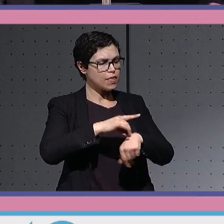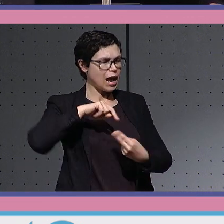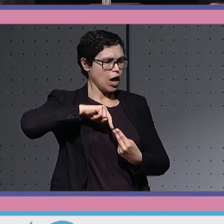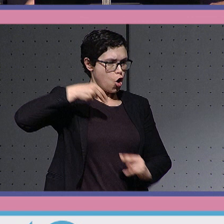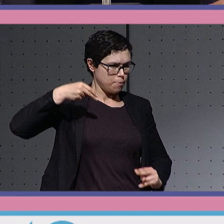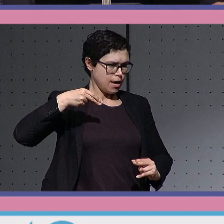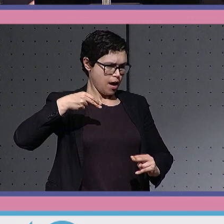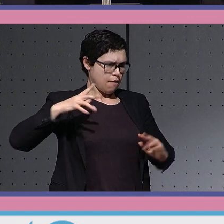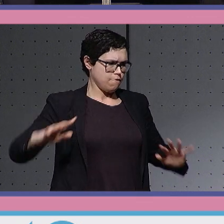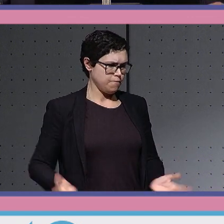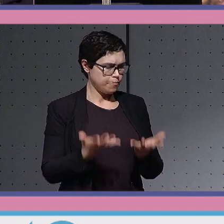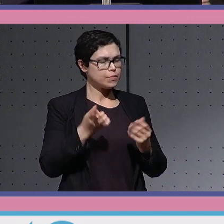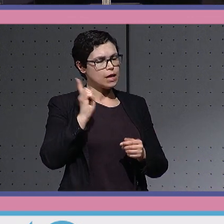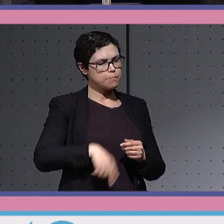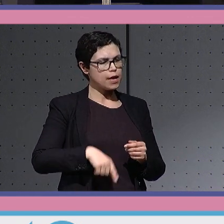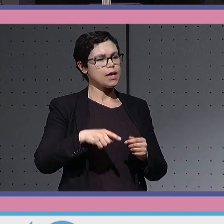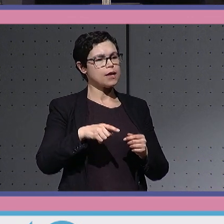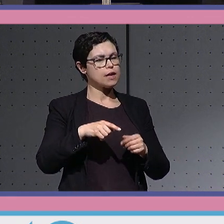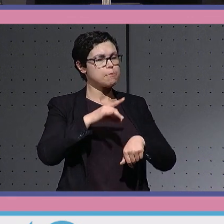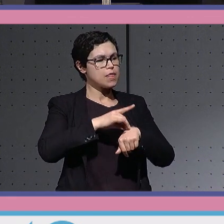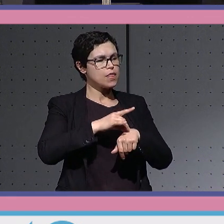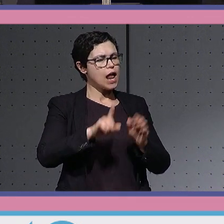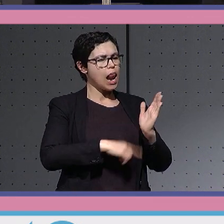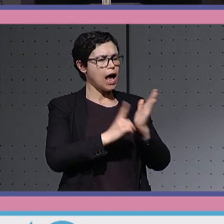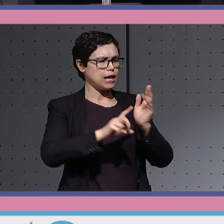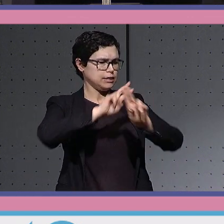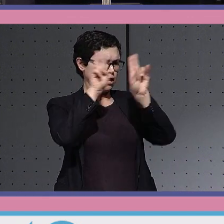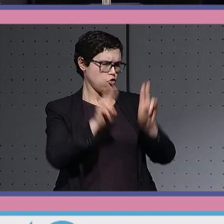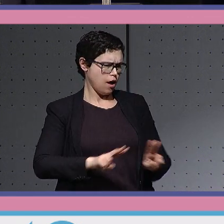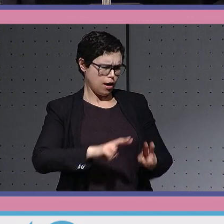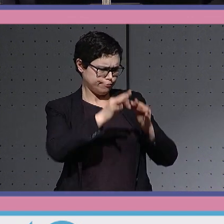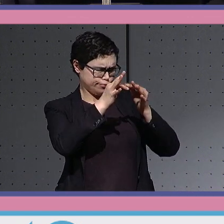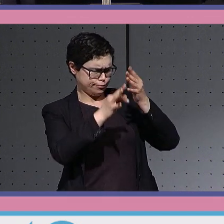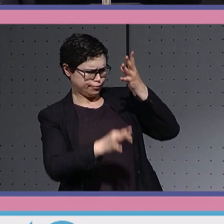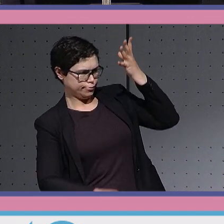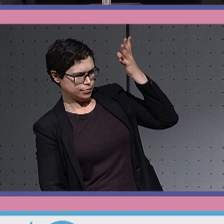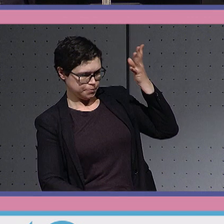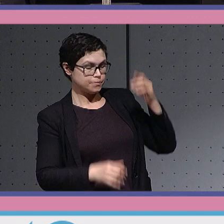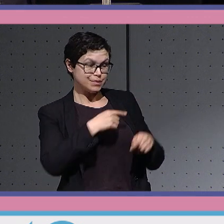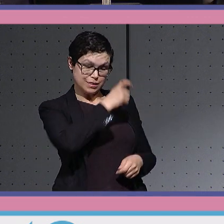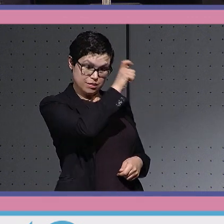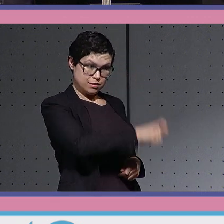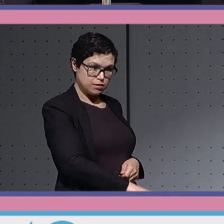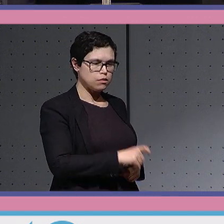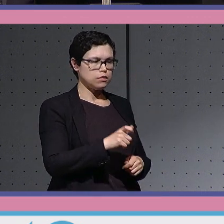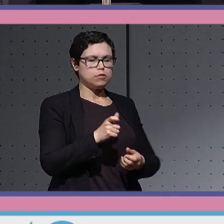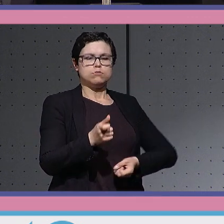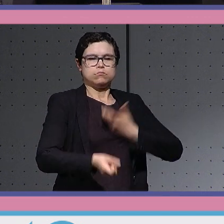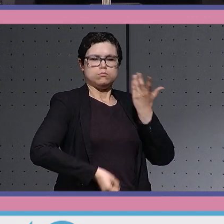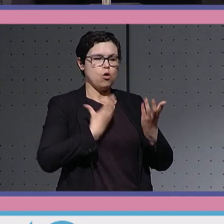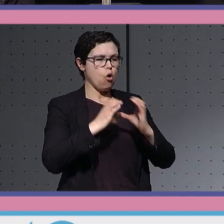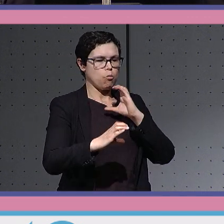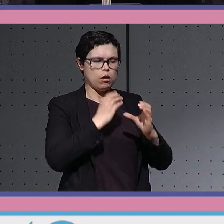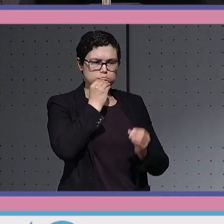y vicepresidente de la Academia Internacional de Medicina Legal, etcétera, etcétera. Y es una persona que es además muy buena comunicadora y muy